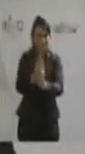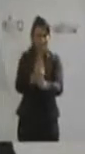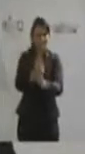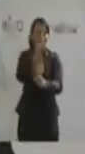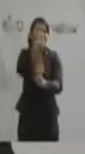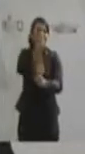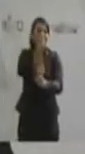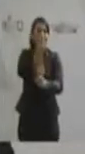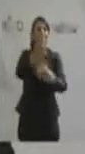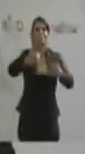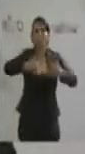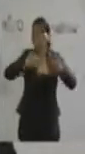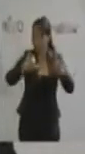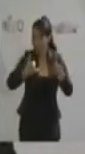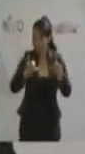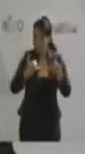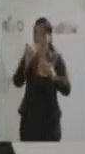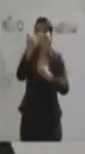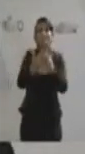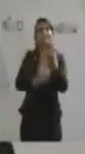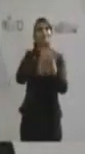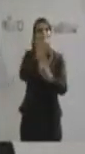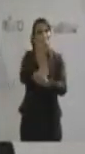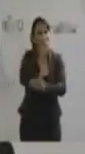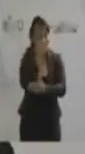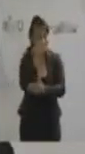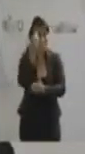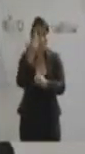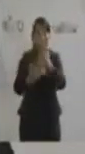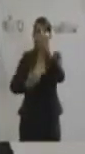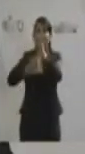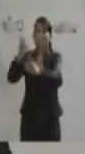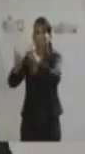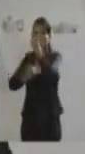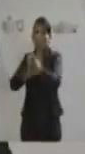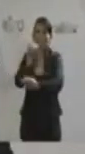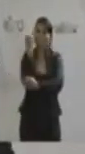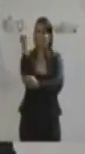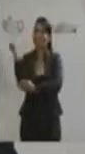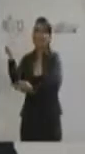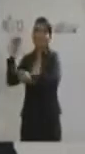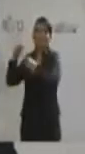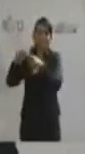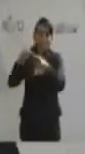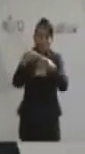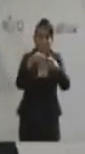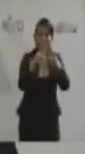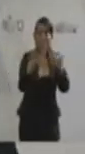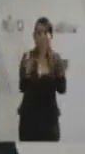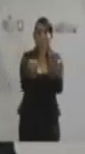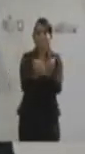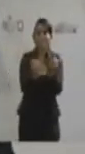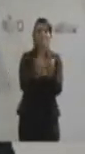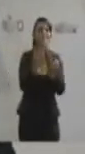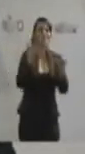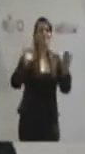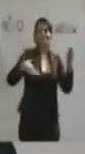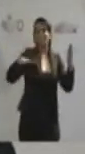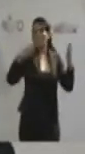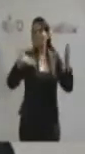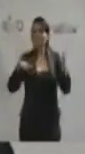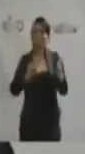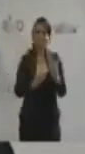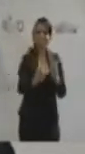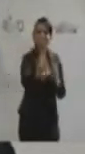la falta de escuelas, la falta de espacios deportivos, la falta de espacios culturales y de esparcimiento. Por eso, en mi proyecto